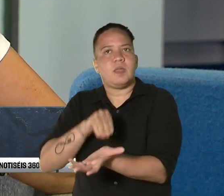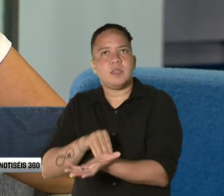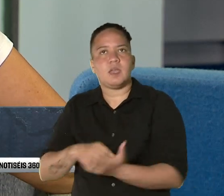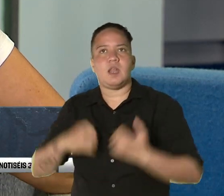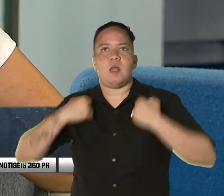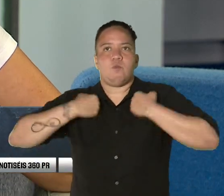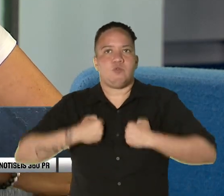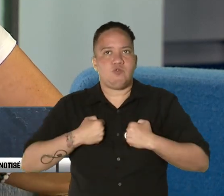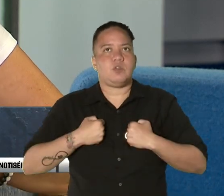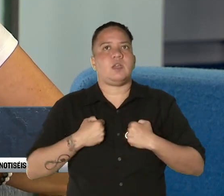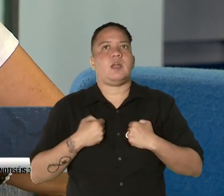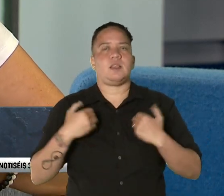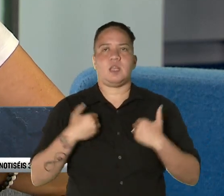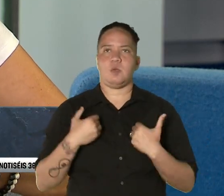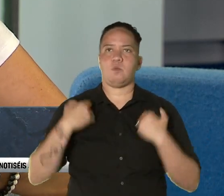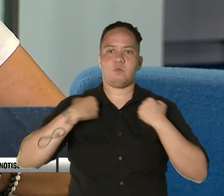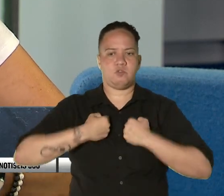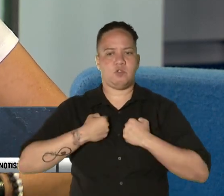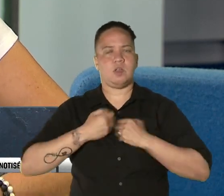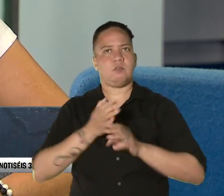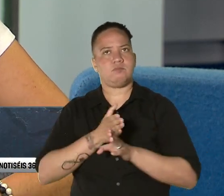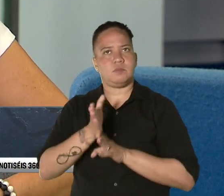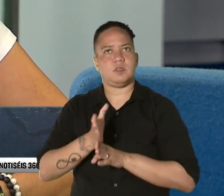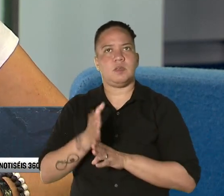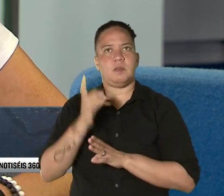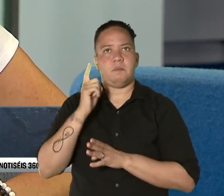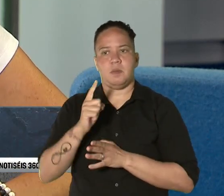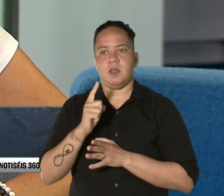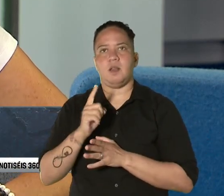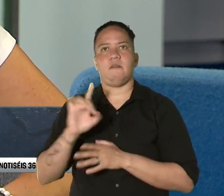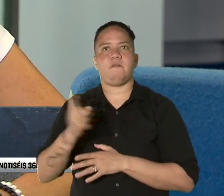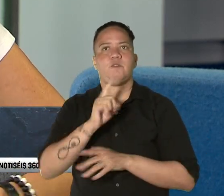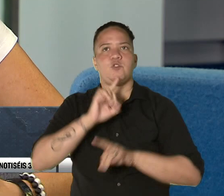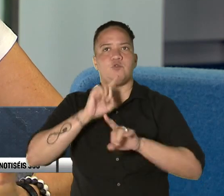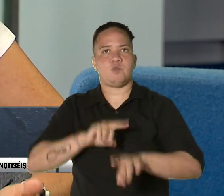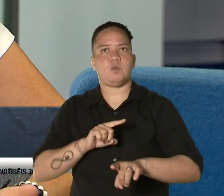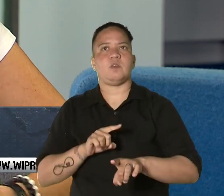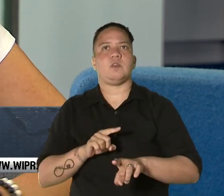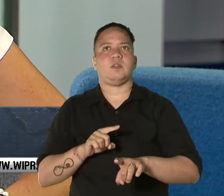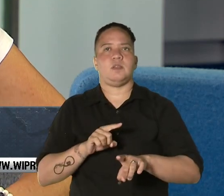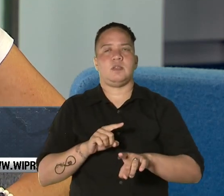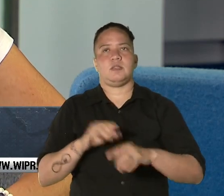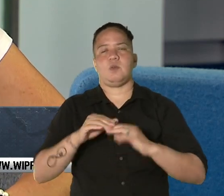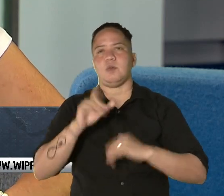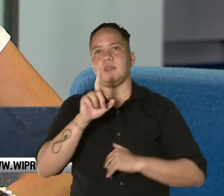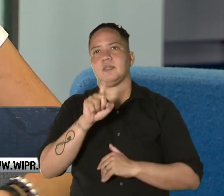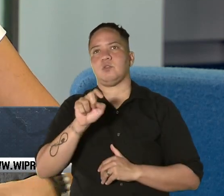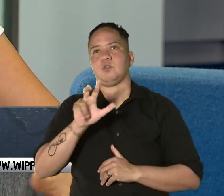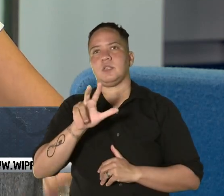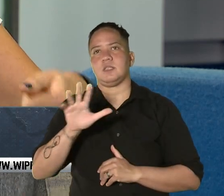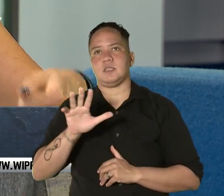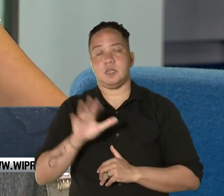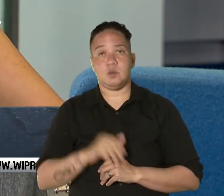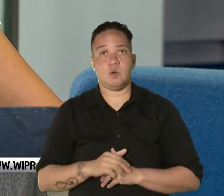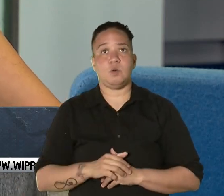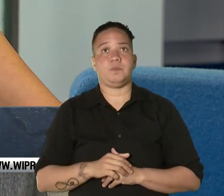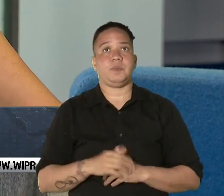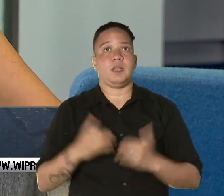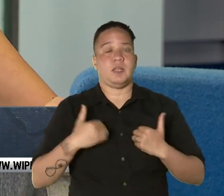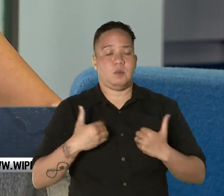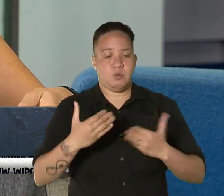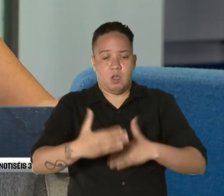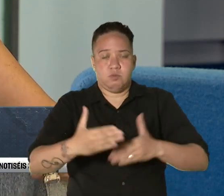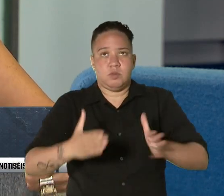nosotros tenemos unas mochilas especializadas que son para primeros respondedores tenemos sobre 135 de ellas tenemos unos contenedores